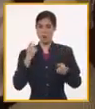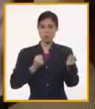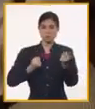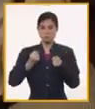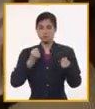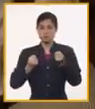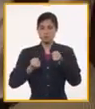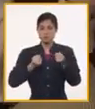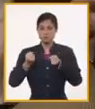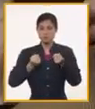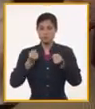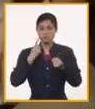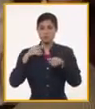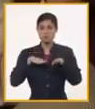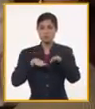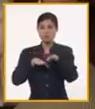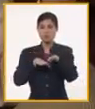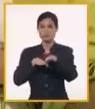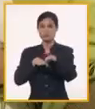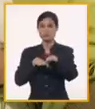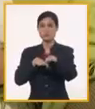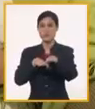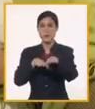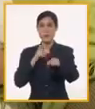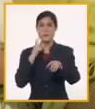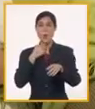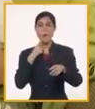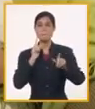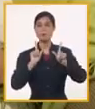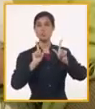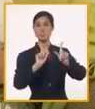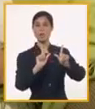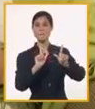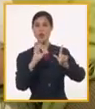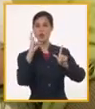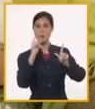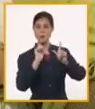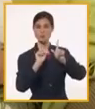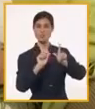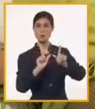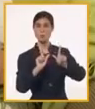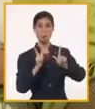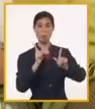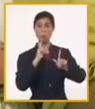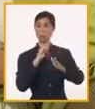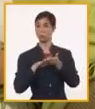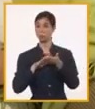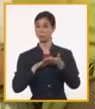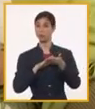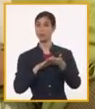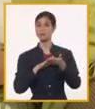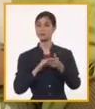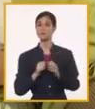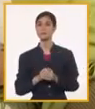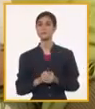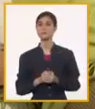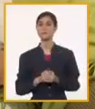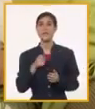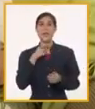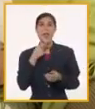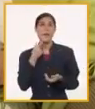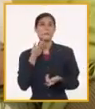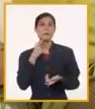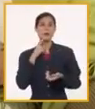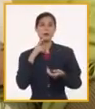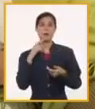y por suerte ni siquiera le pudieron coger la chapa. A usted lo sorprende aquí en La Habana, y en medio de esa ebullición de